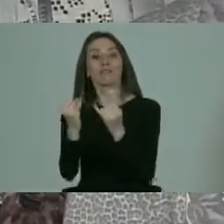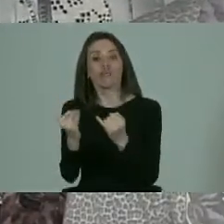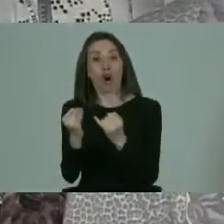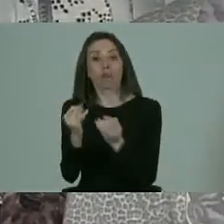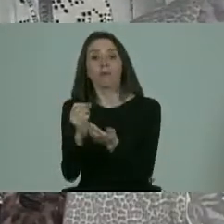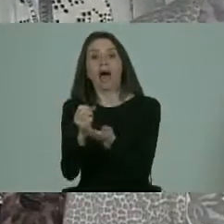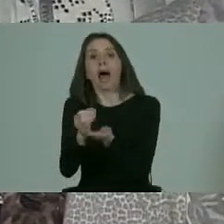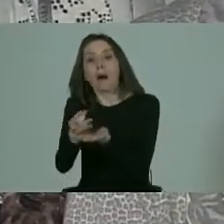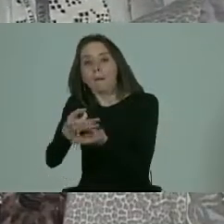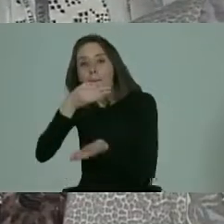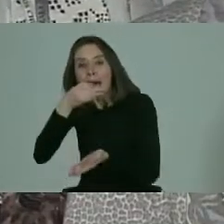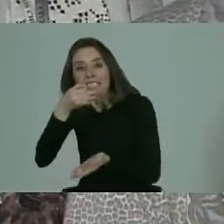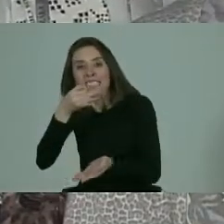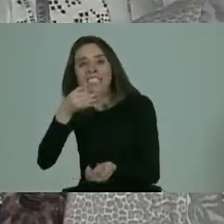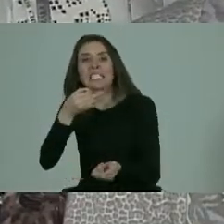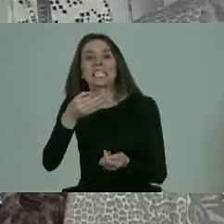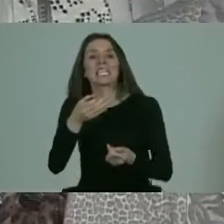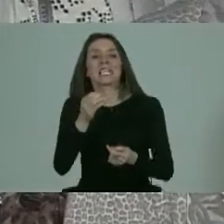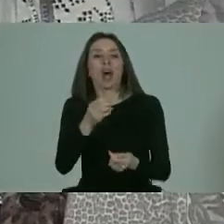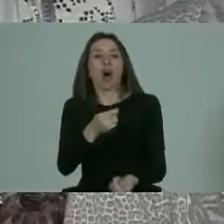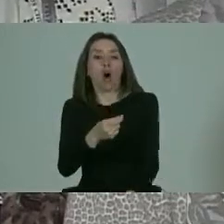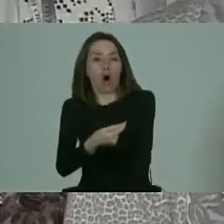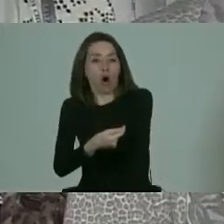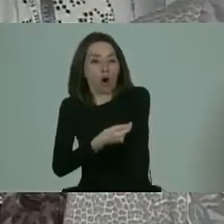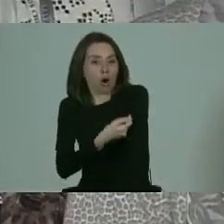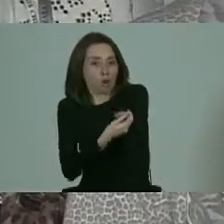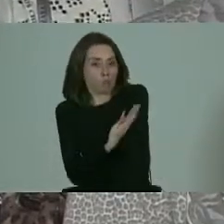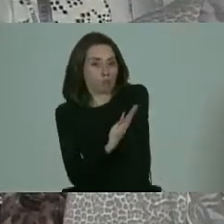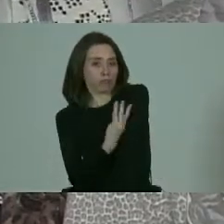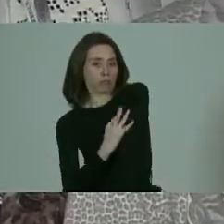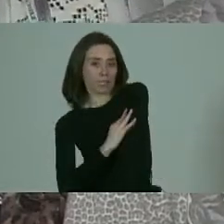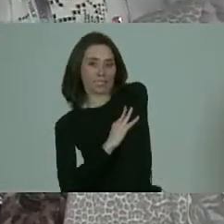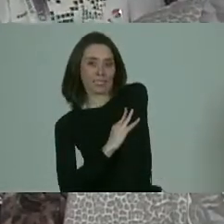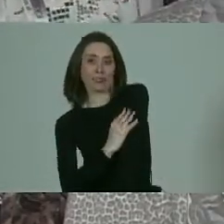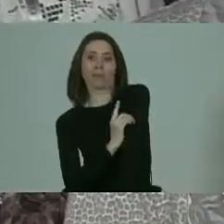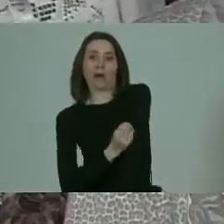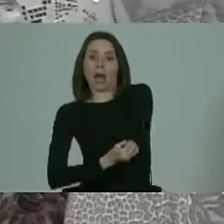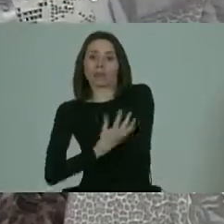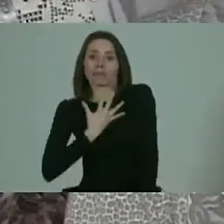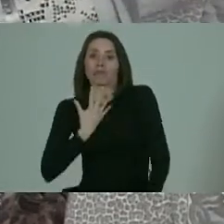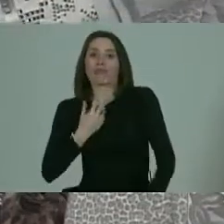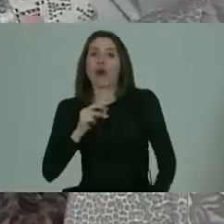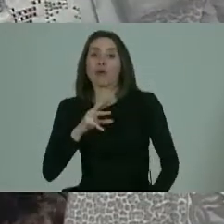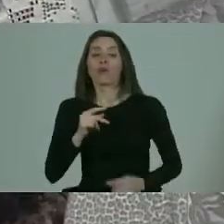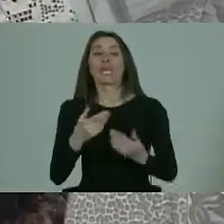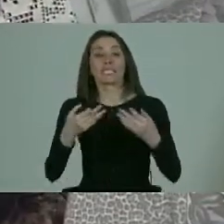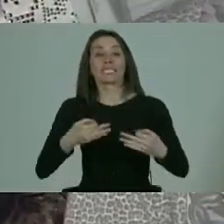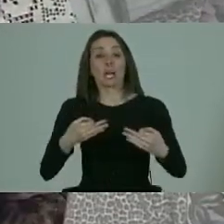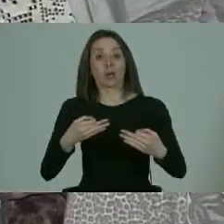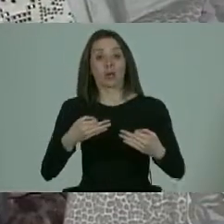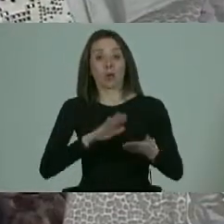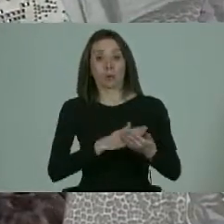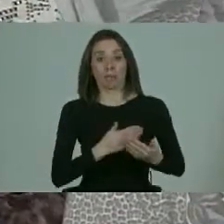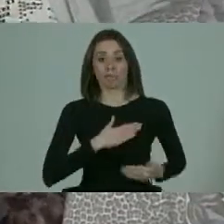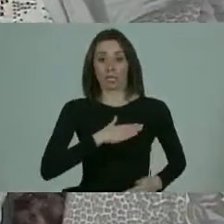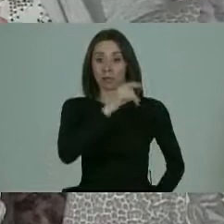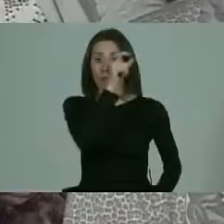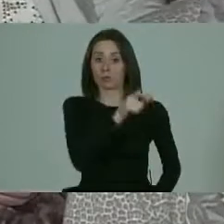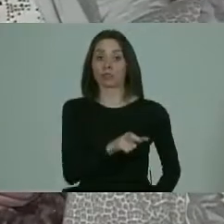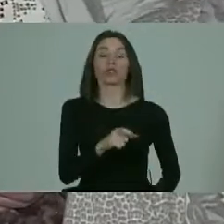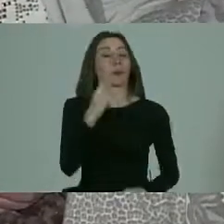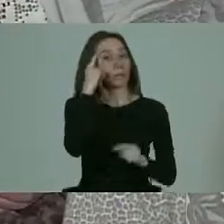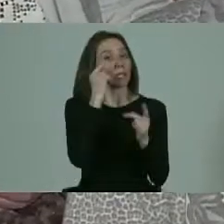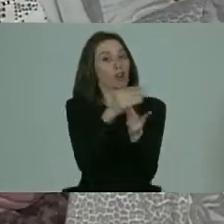no solamente eficientes sino que es el seguro para la salud de la persona en el otro extremo en el extremo